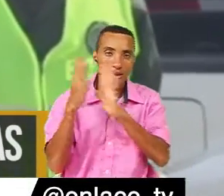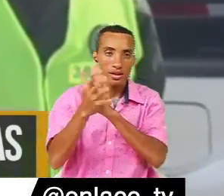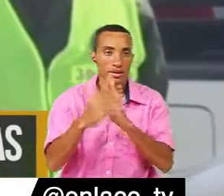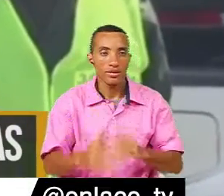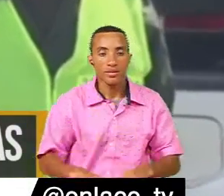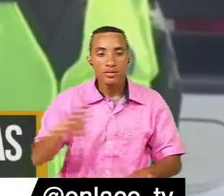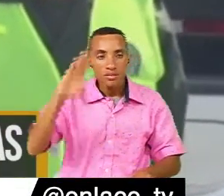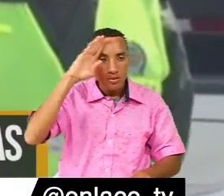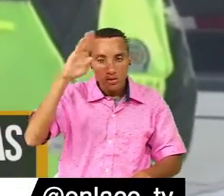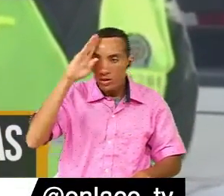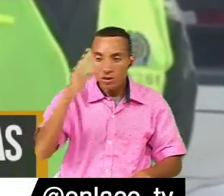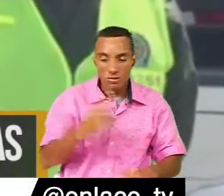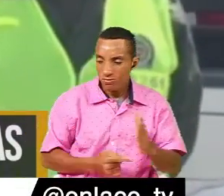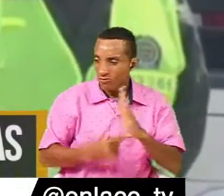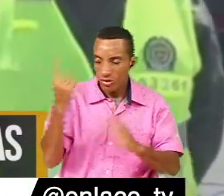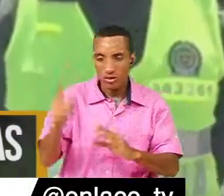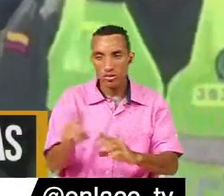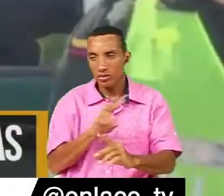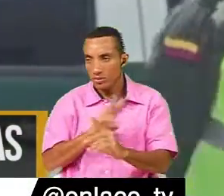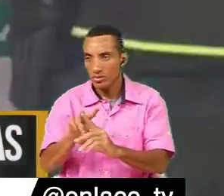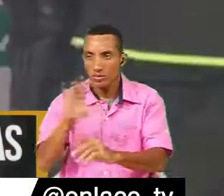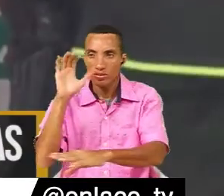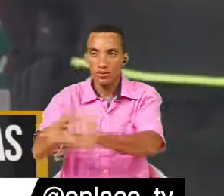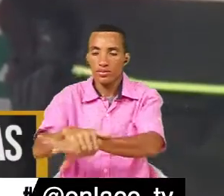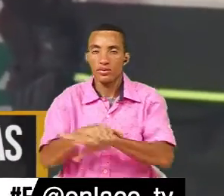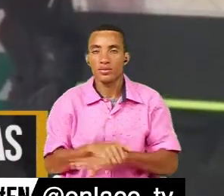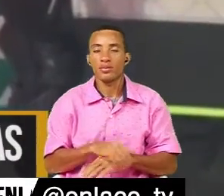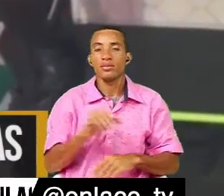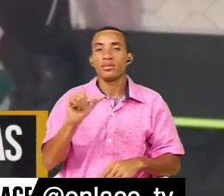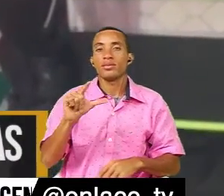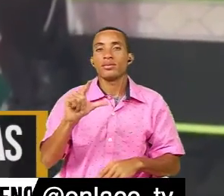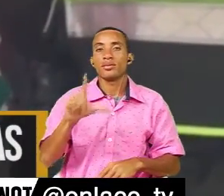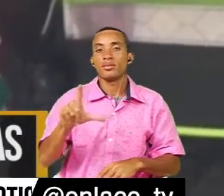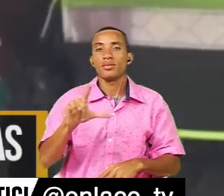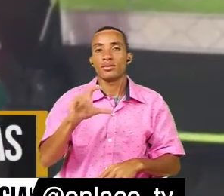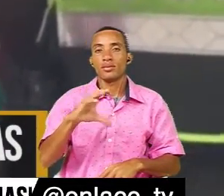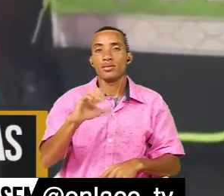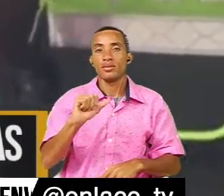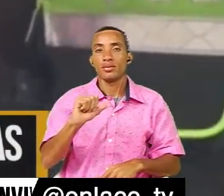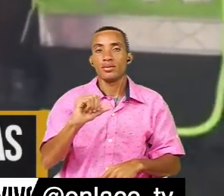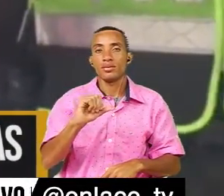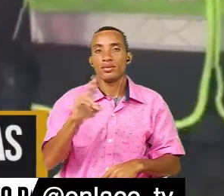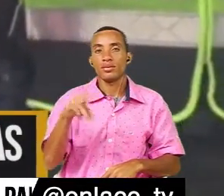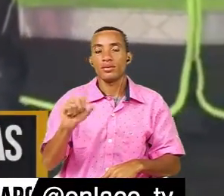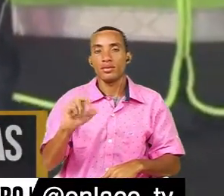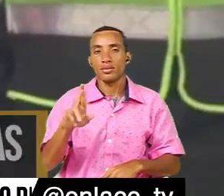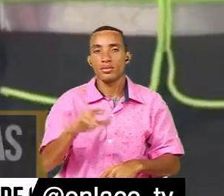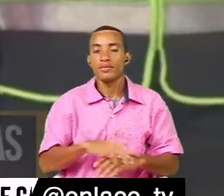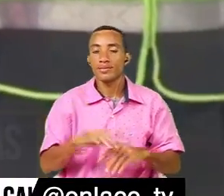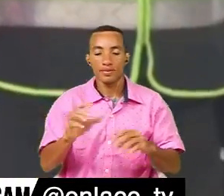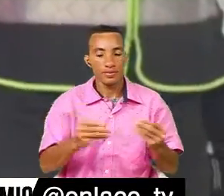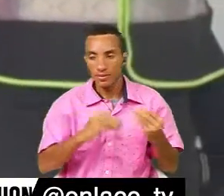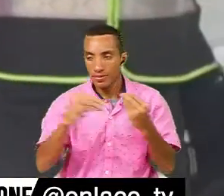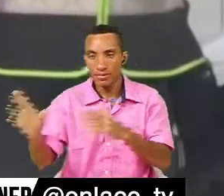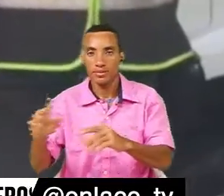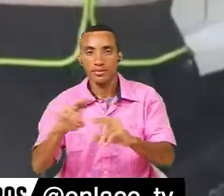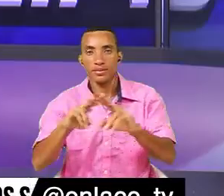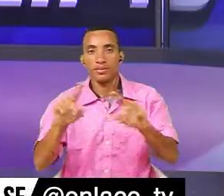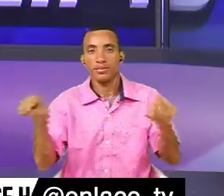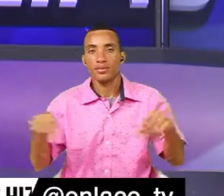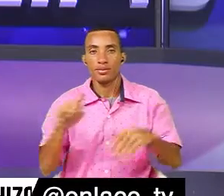el individuo fue interceptado en el barrio Alcázar. Los capturados fueron dejados a disposición de la Fiscalía General de la Nación.